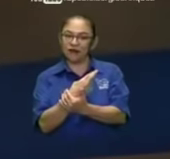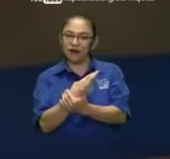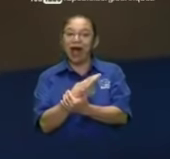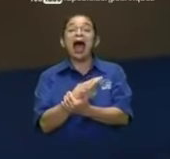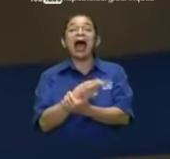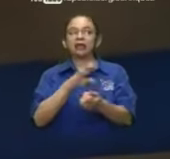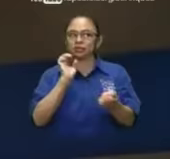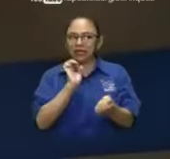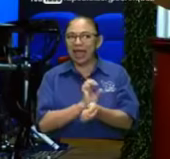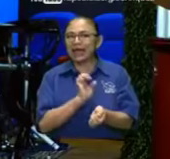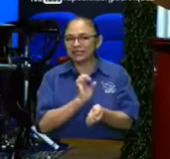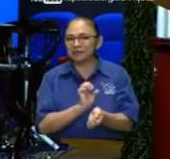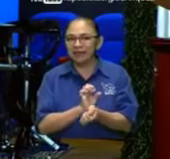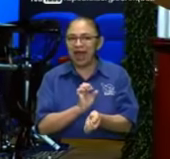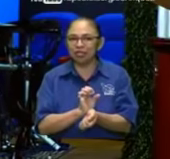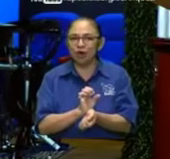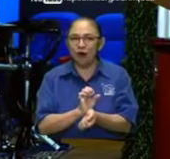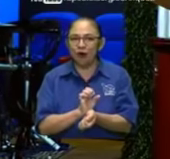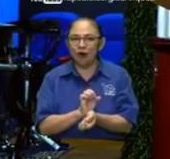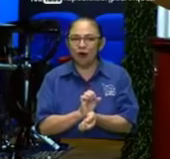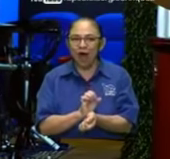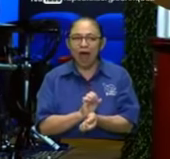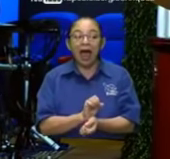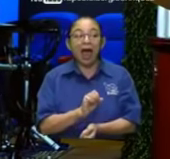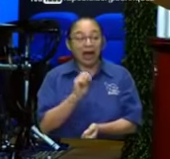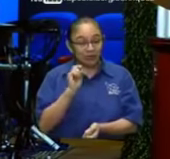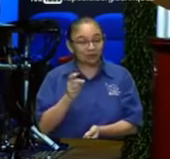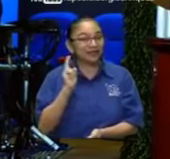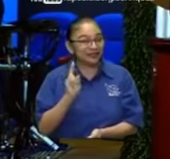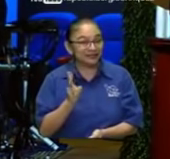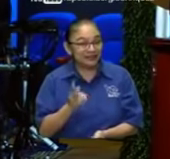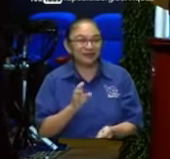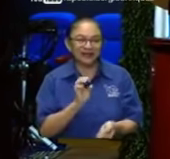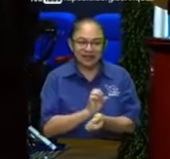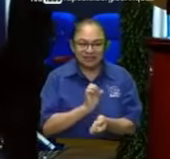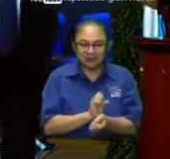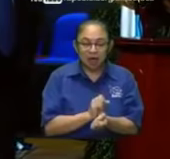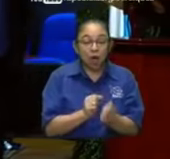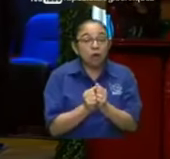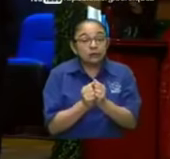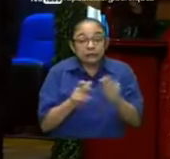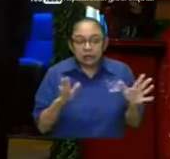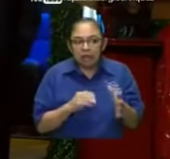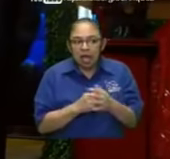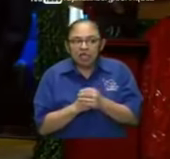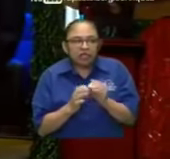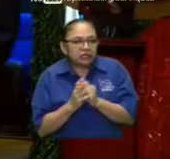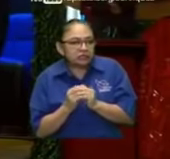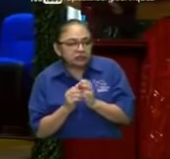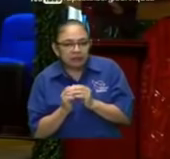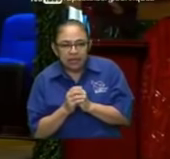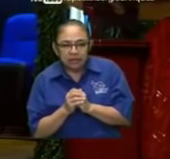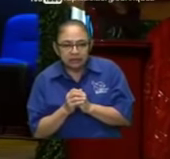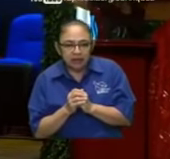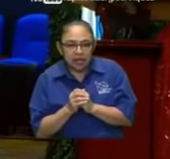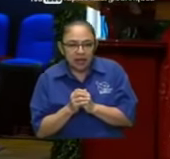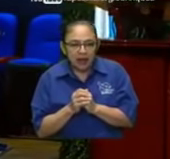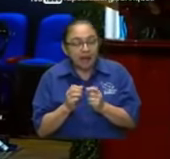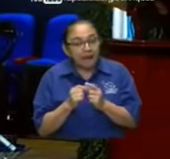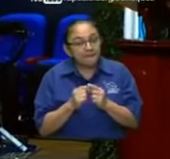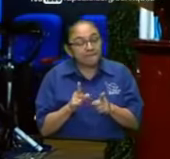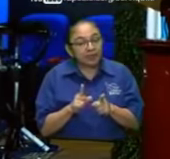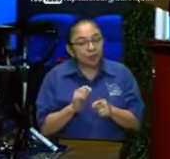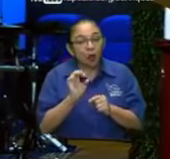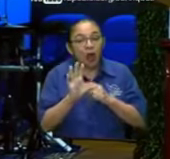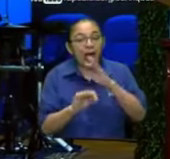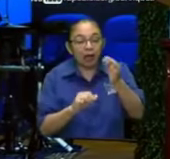que han esperado. A los que han estado esperando, sin desesperarse. Y viene y dice algo maravilloso. Porque usted sabe que los que